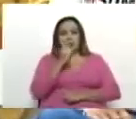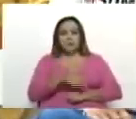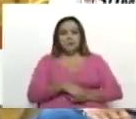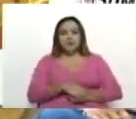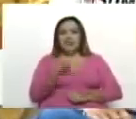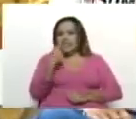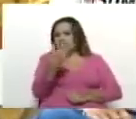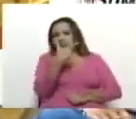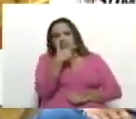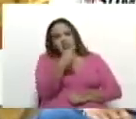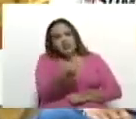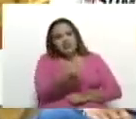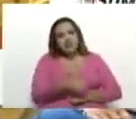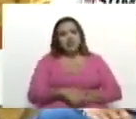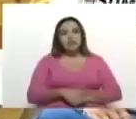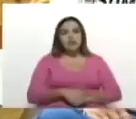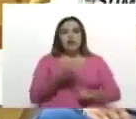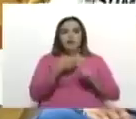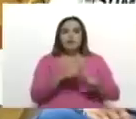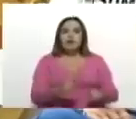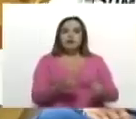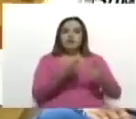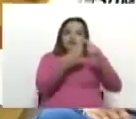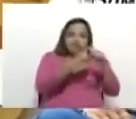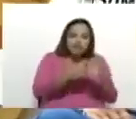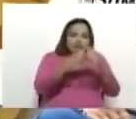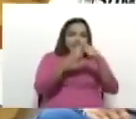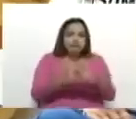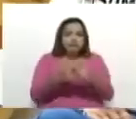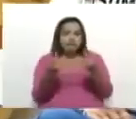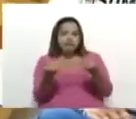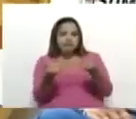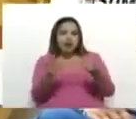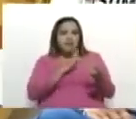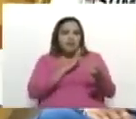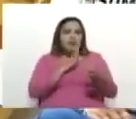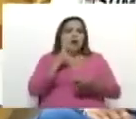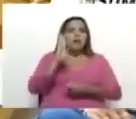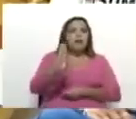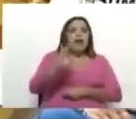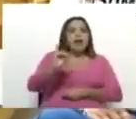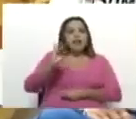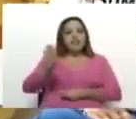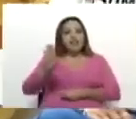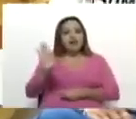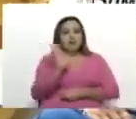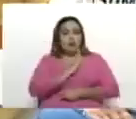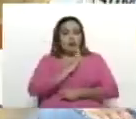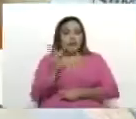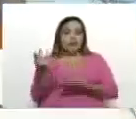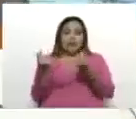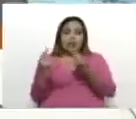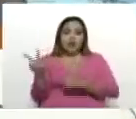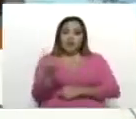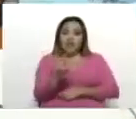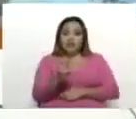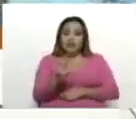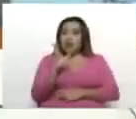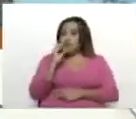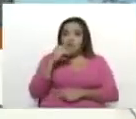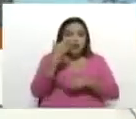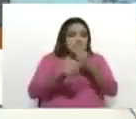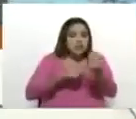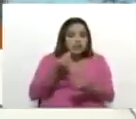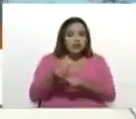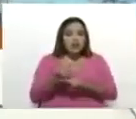fácil pero la cantidad del producto interno bruto la cantidad de dinero que Venezuela dejó de producir